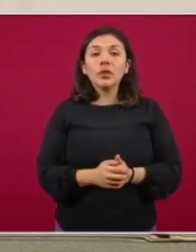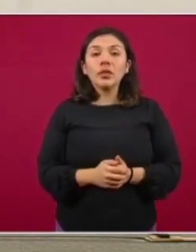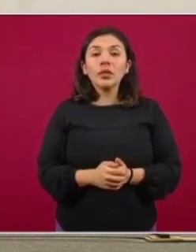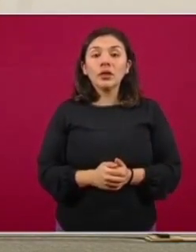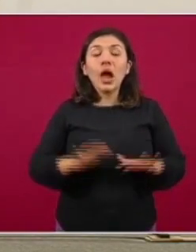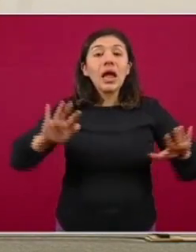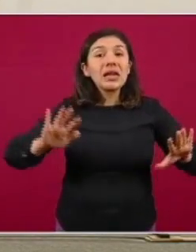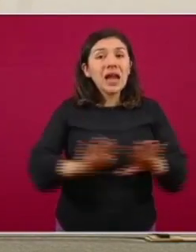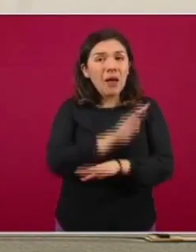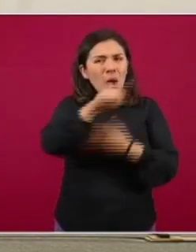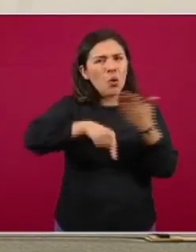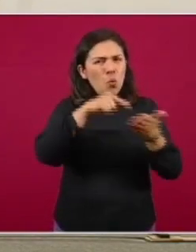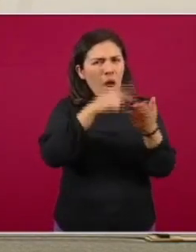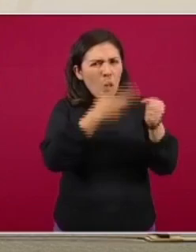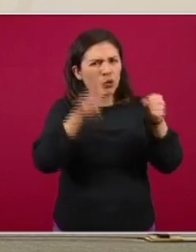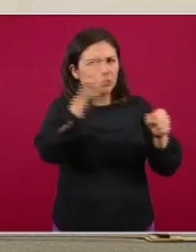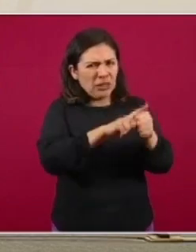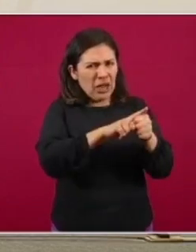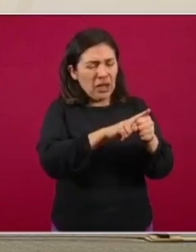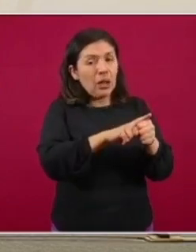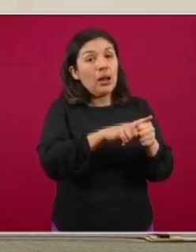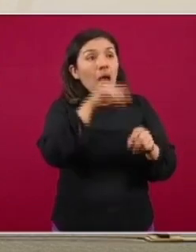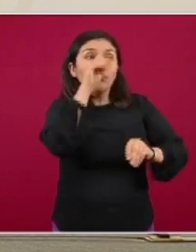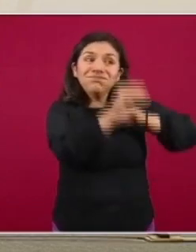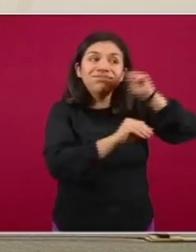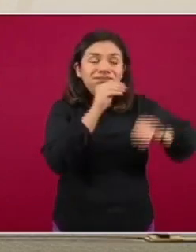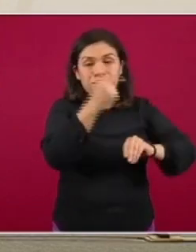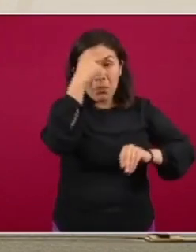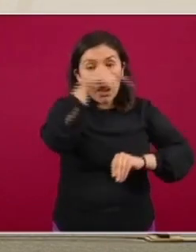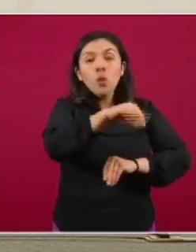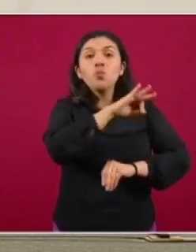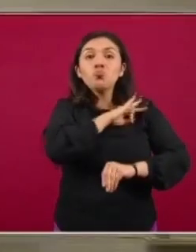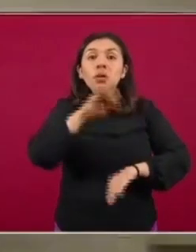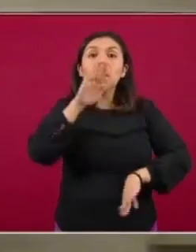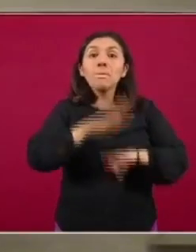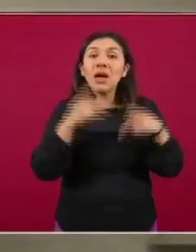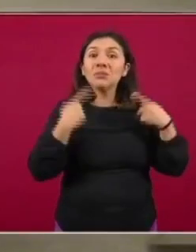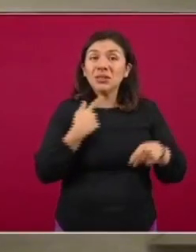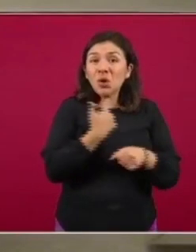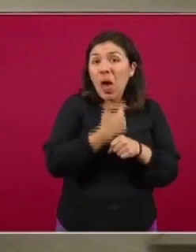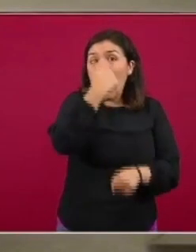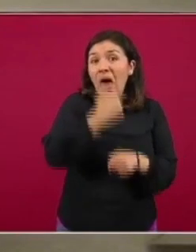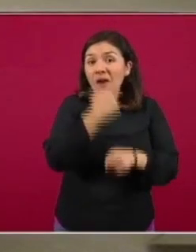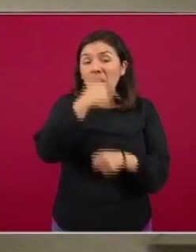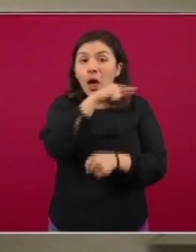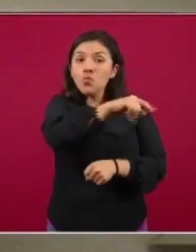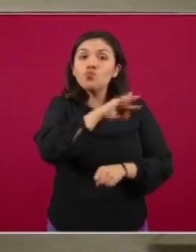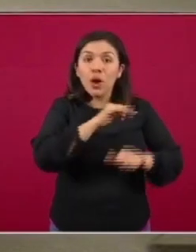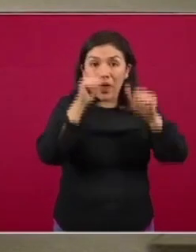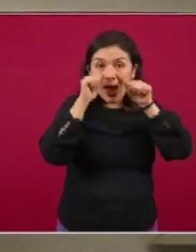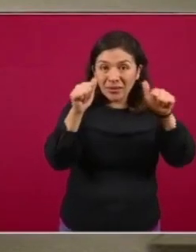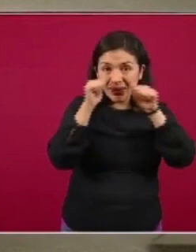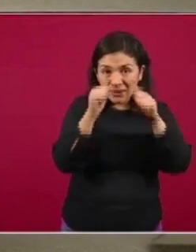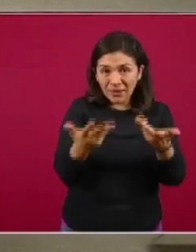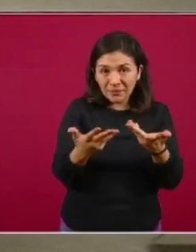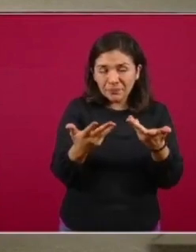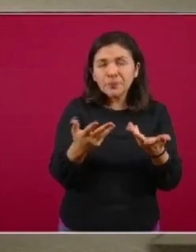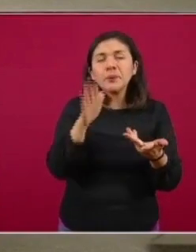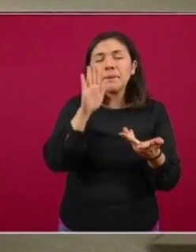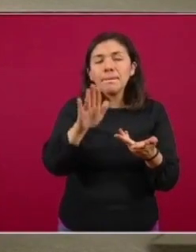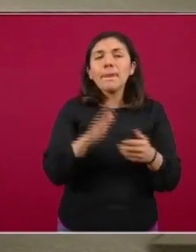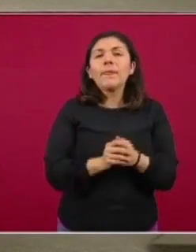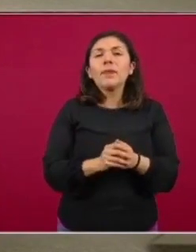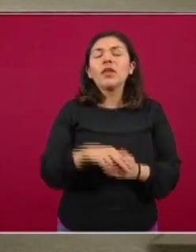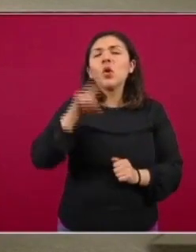las unidades hospitalarias para tener una mayor capacidad para pacientes críticos. Porque también, como lo hemos dicho, las unidades de